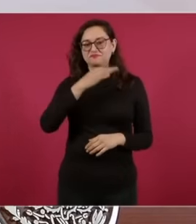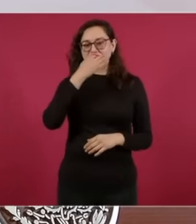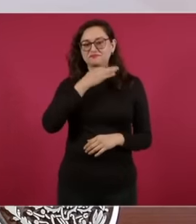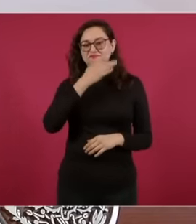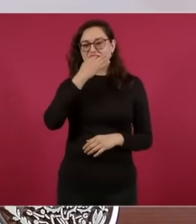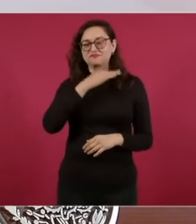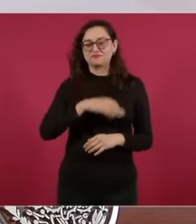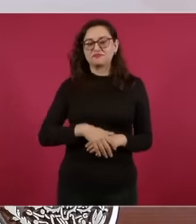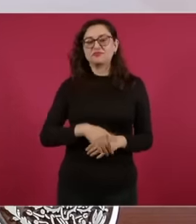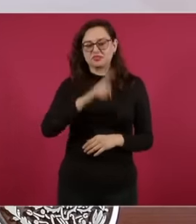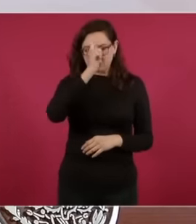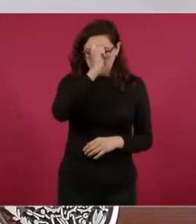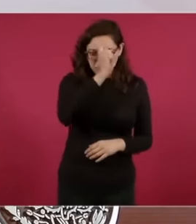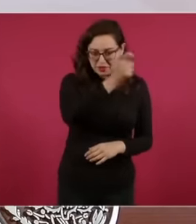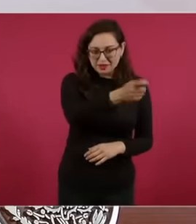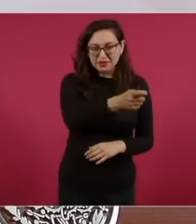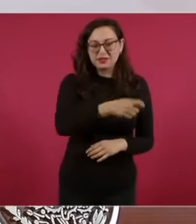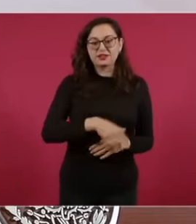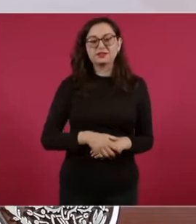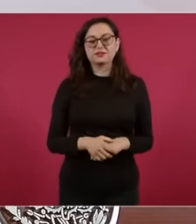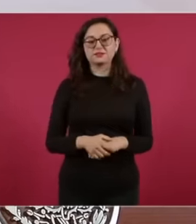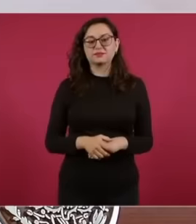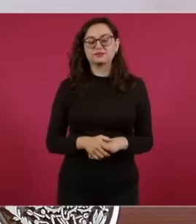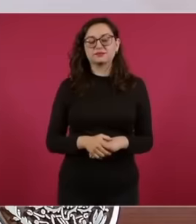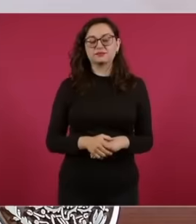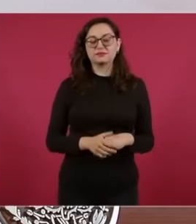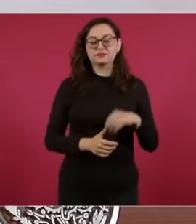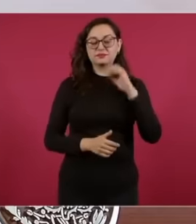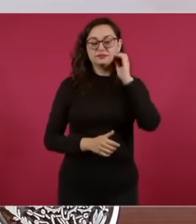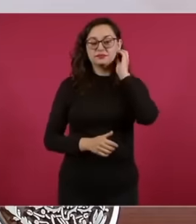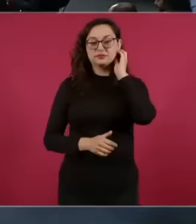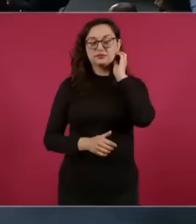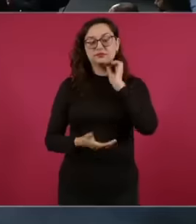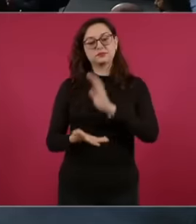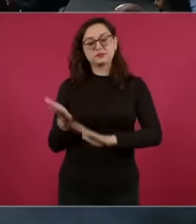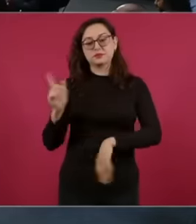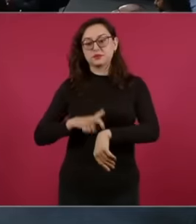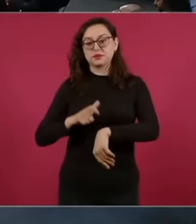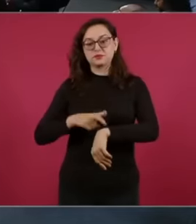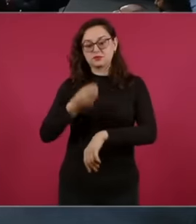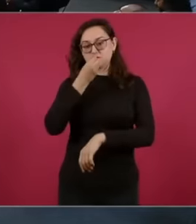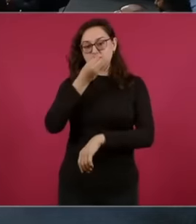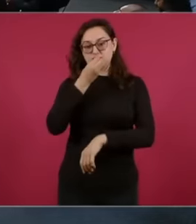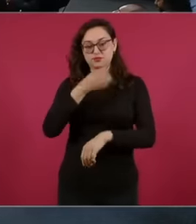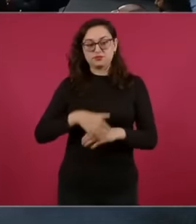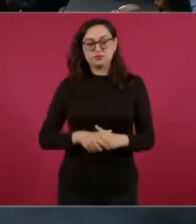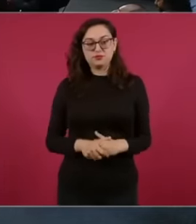el homenaje para nuestros paisanos. Bueno, vámonos a desayunar.